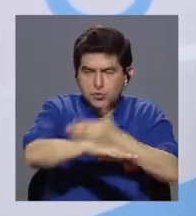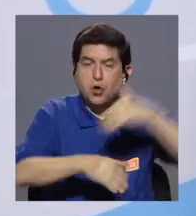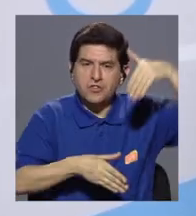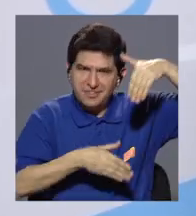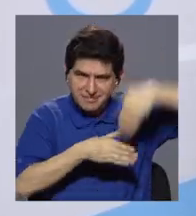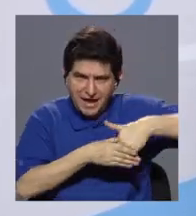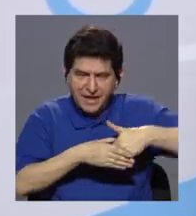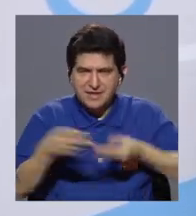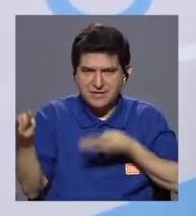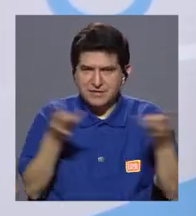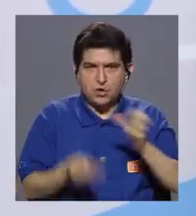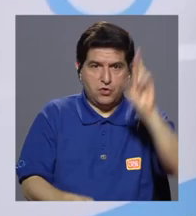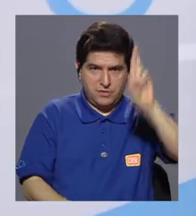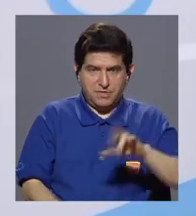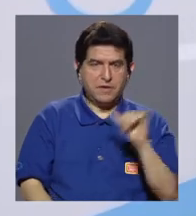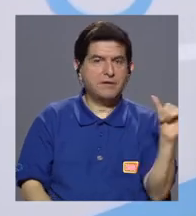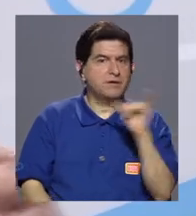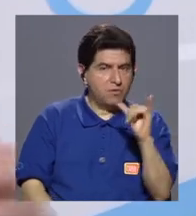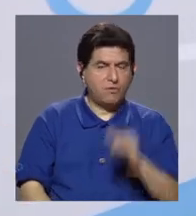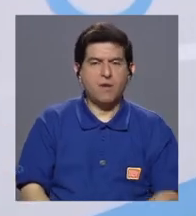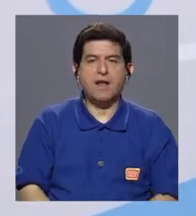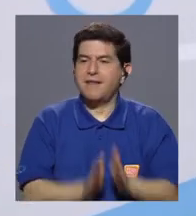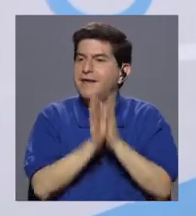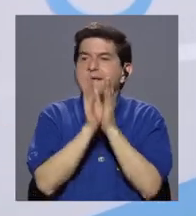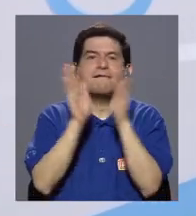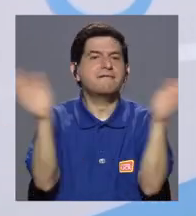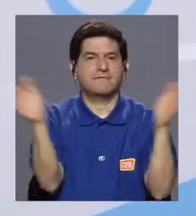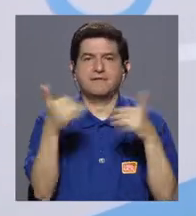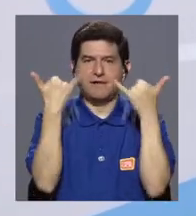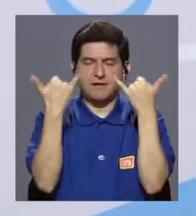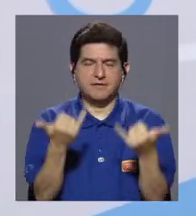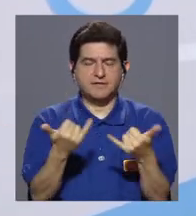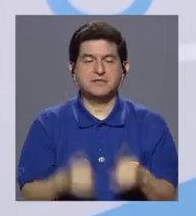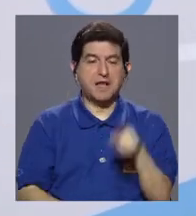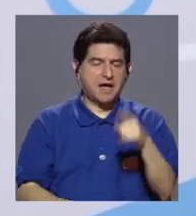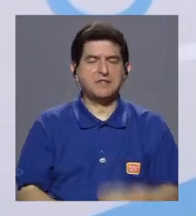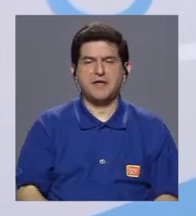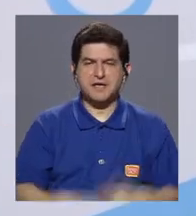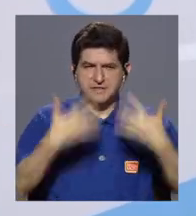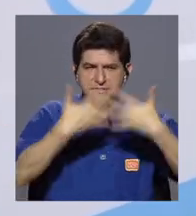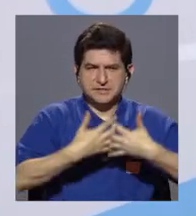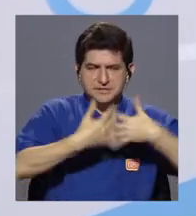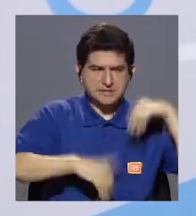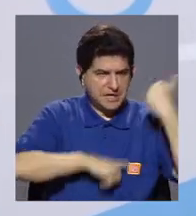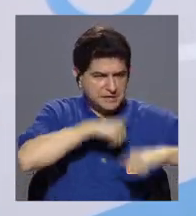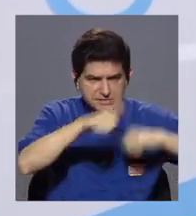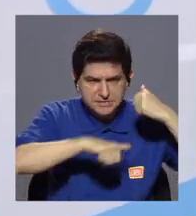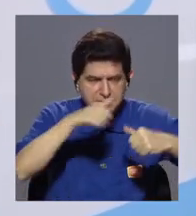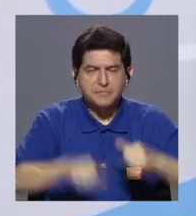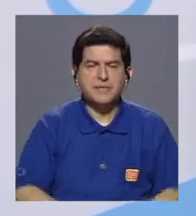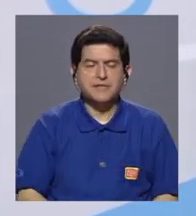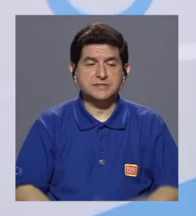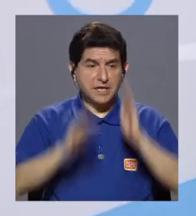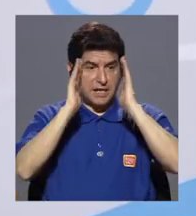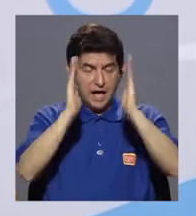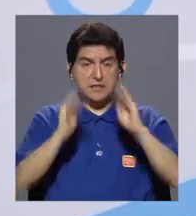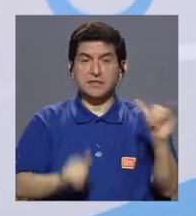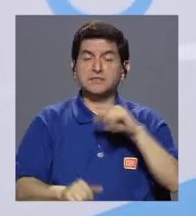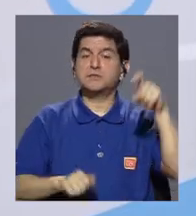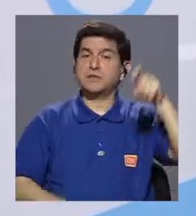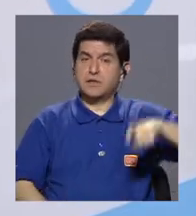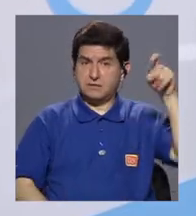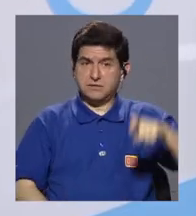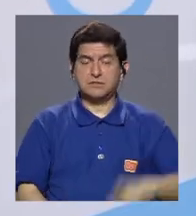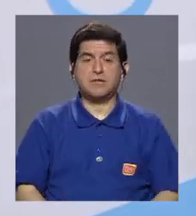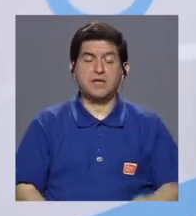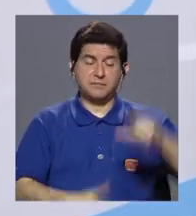dentro del mercado costarricense sino en general digamos ya muchas de esos emprendimientos de esos startups están atendiendo a las mismas necesidades